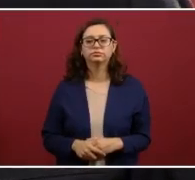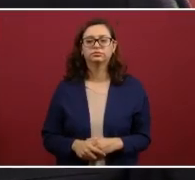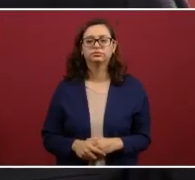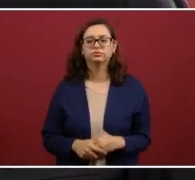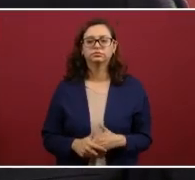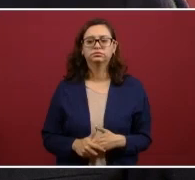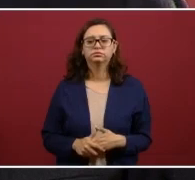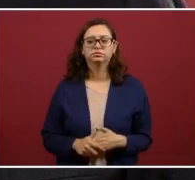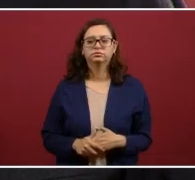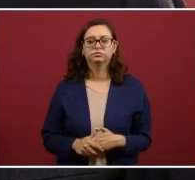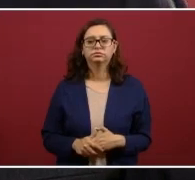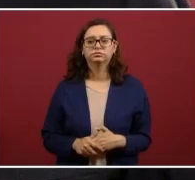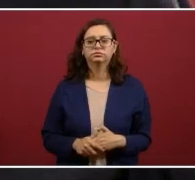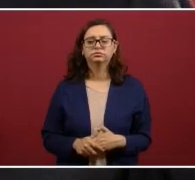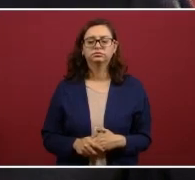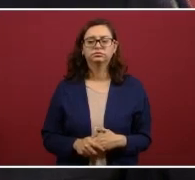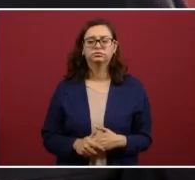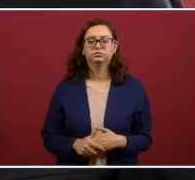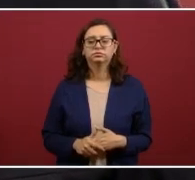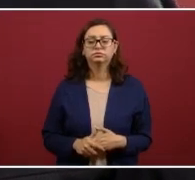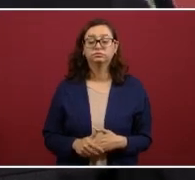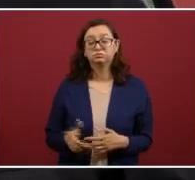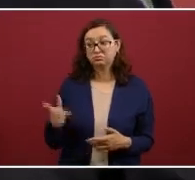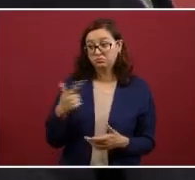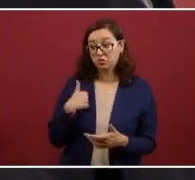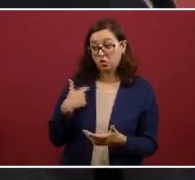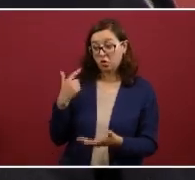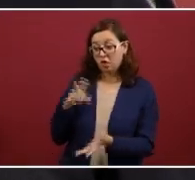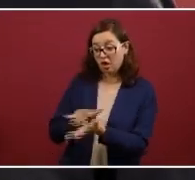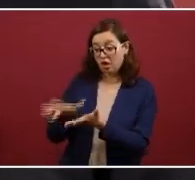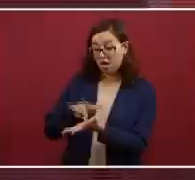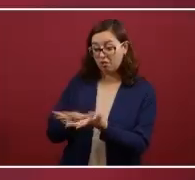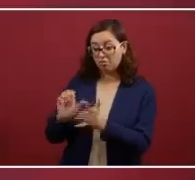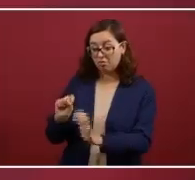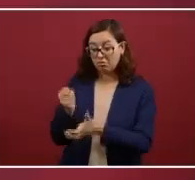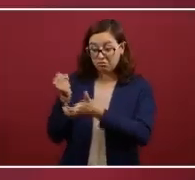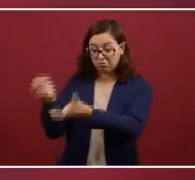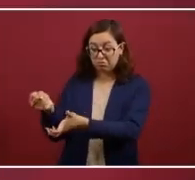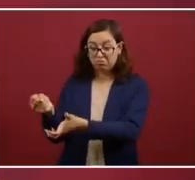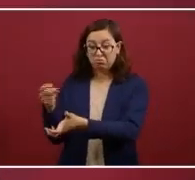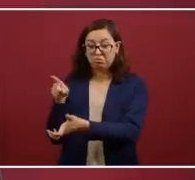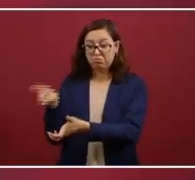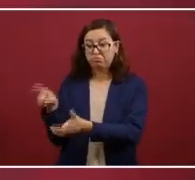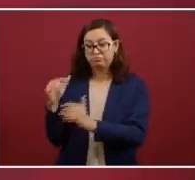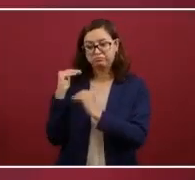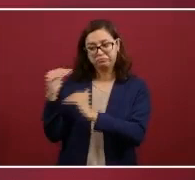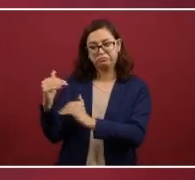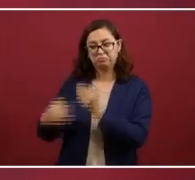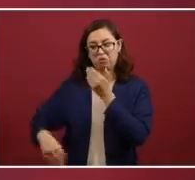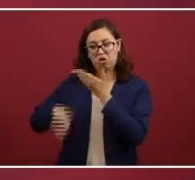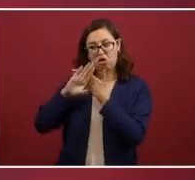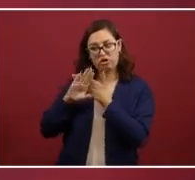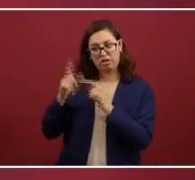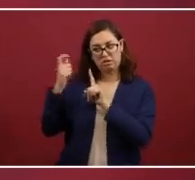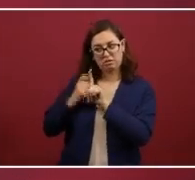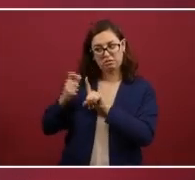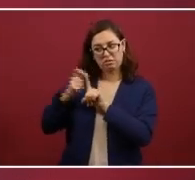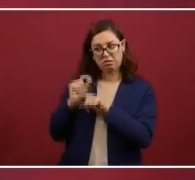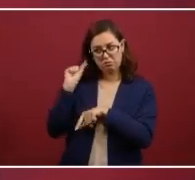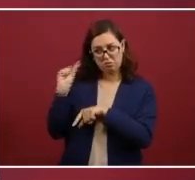pedirles que se limiten en cuanto a la crítica al